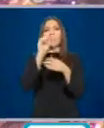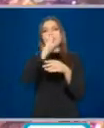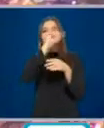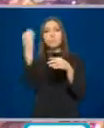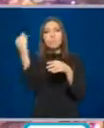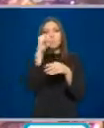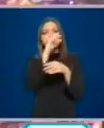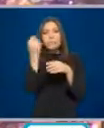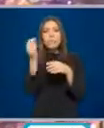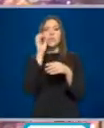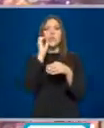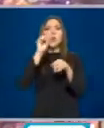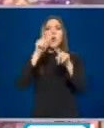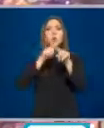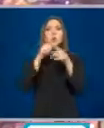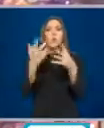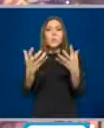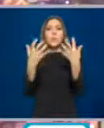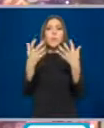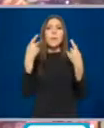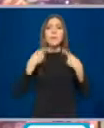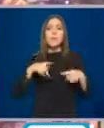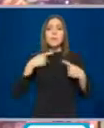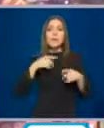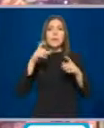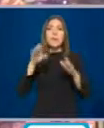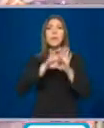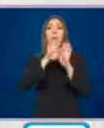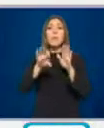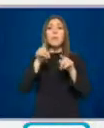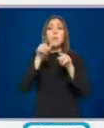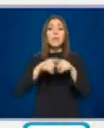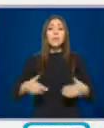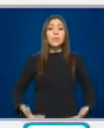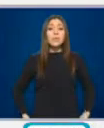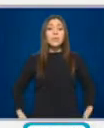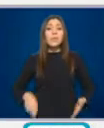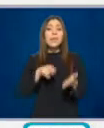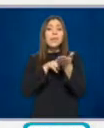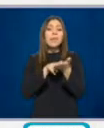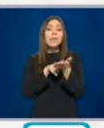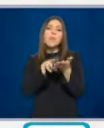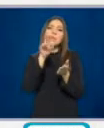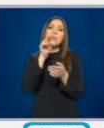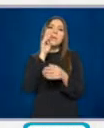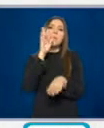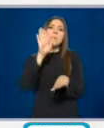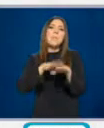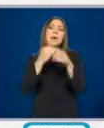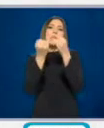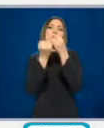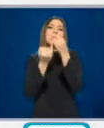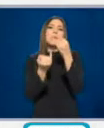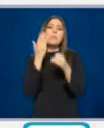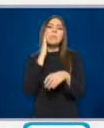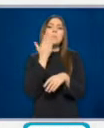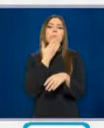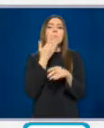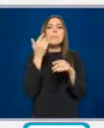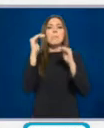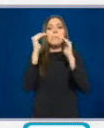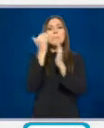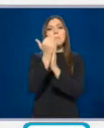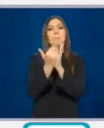para aquellas personas que tienen las caderas anchas. Por ejemplo, negro, pues no, porque entonces te verías más flaco, sin menos pompas y menos cadera. Exactamente. Si